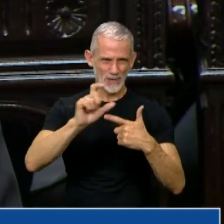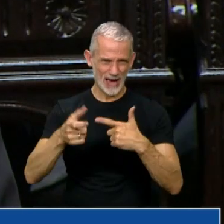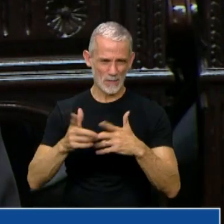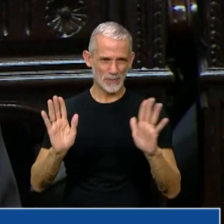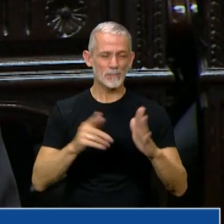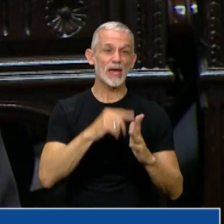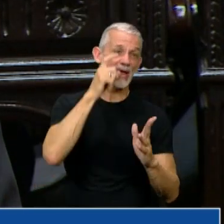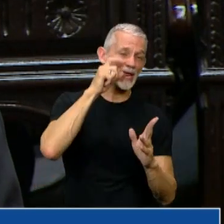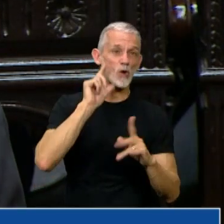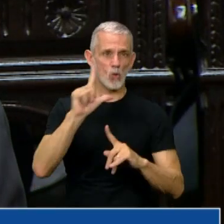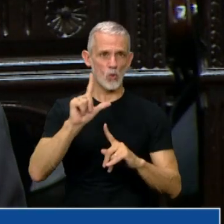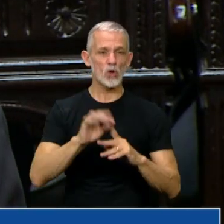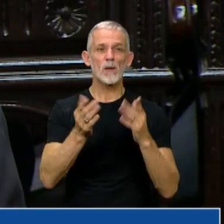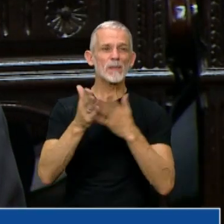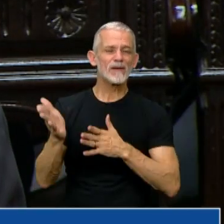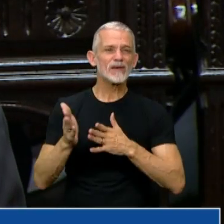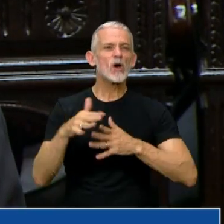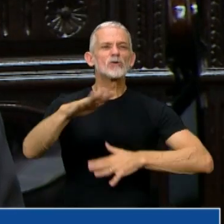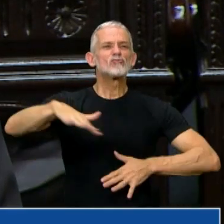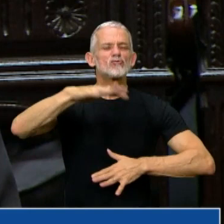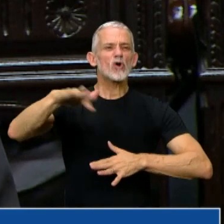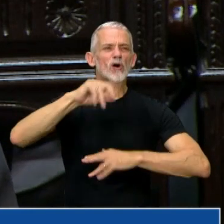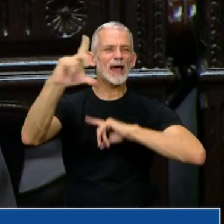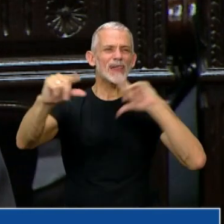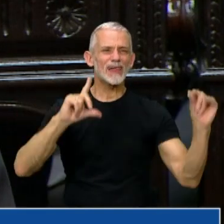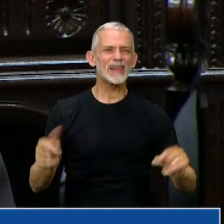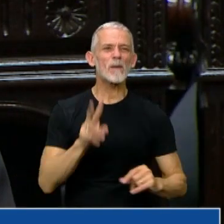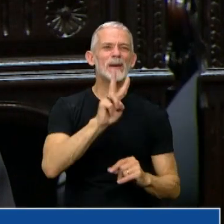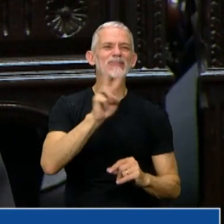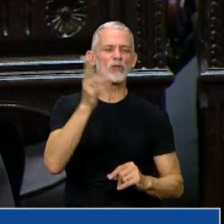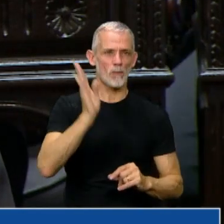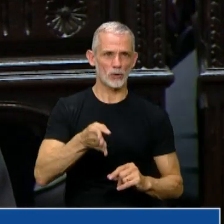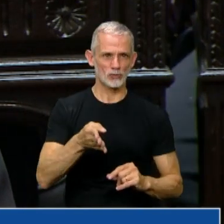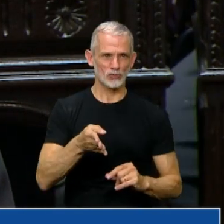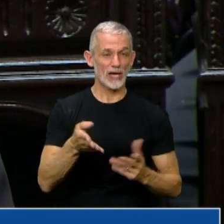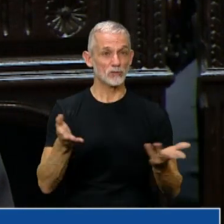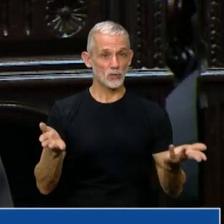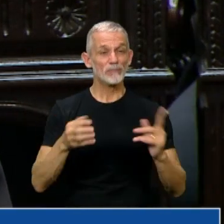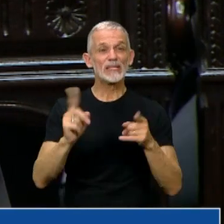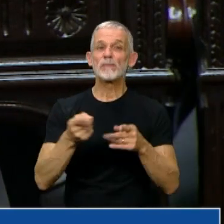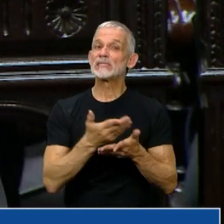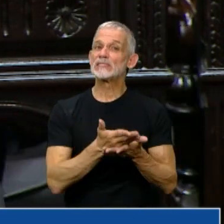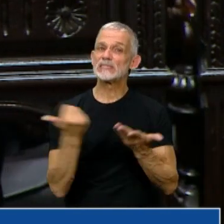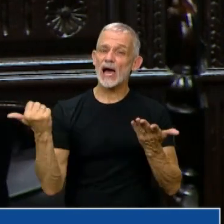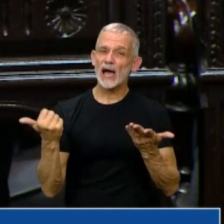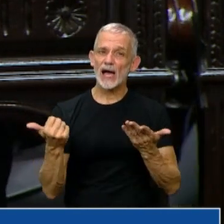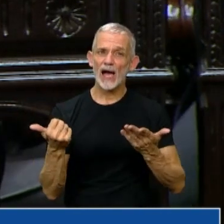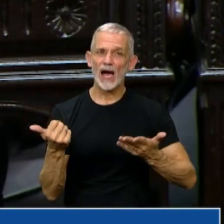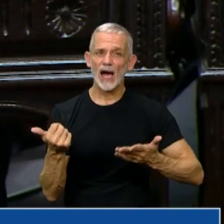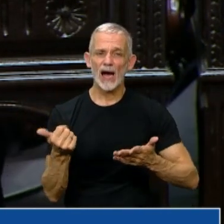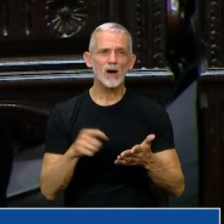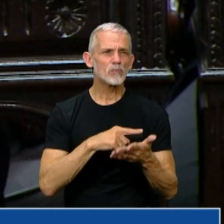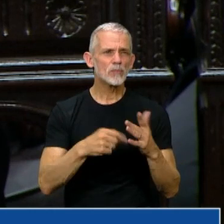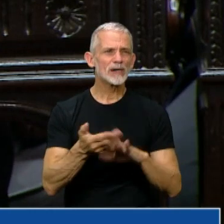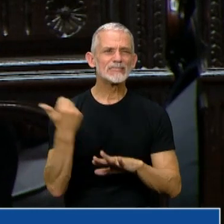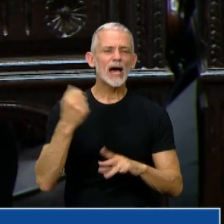además los beneficios para la zona desfavorable del 22% y se elimina todo tipo